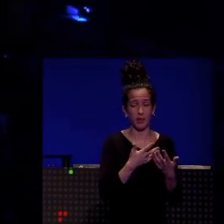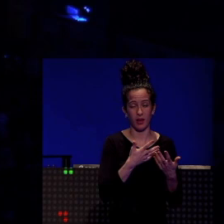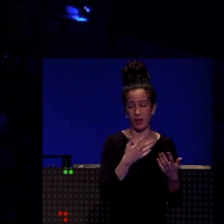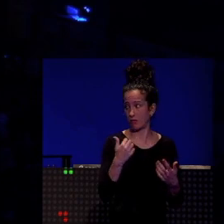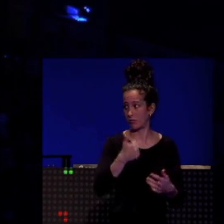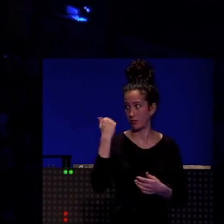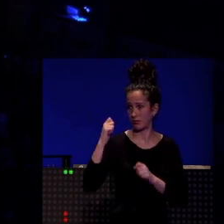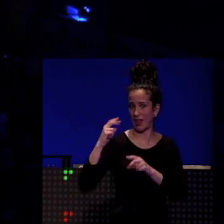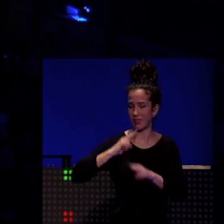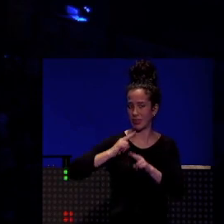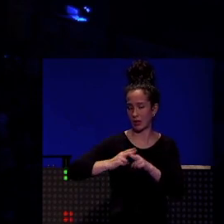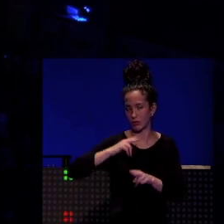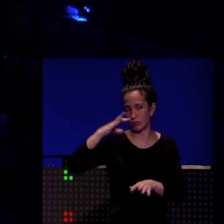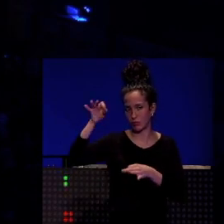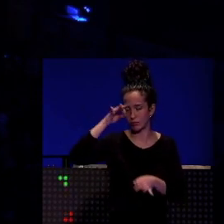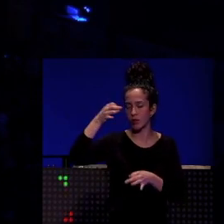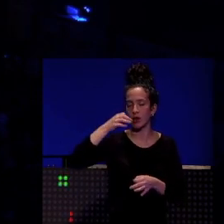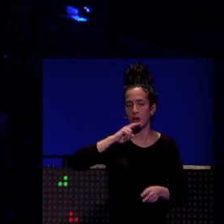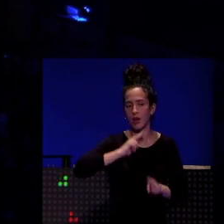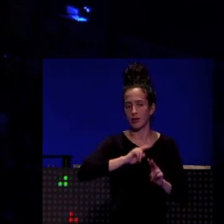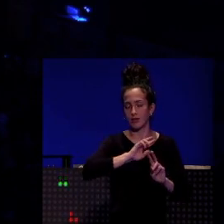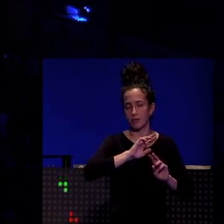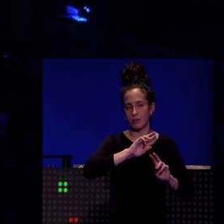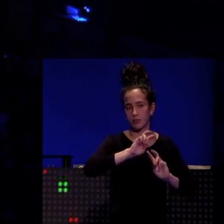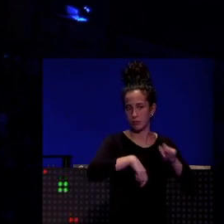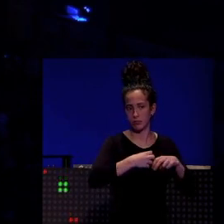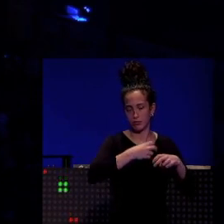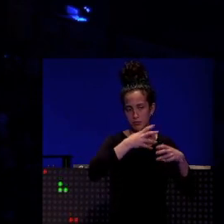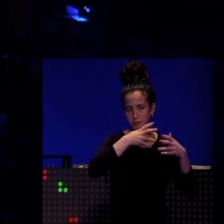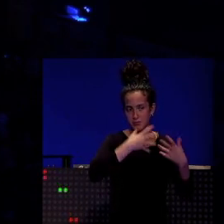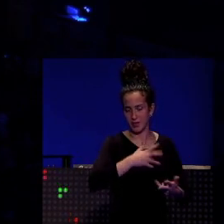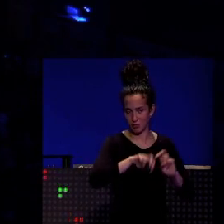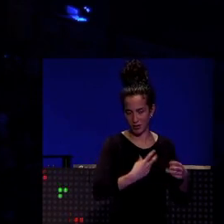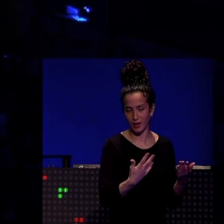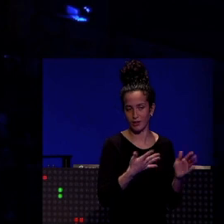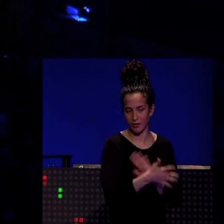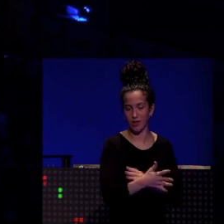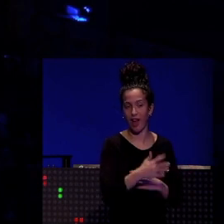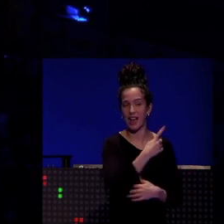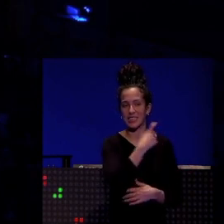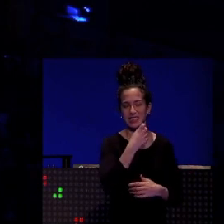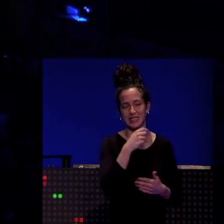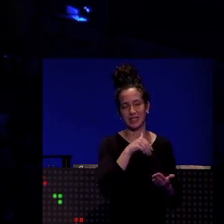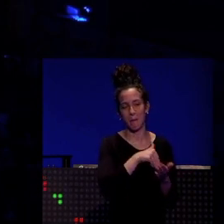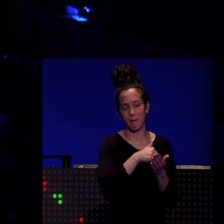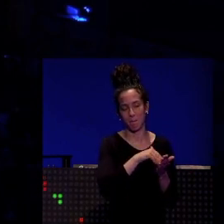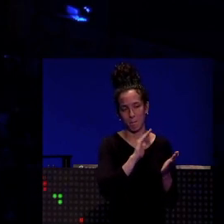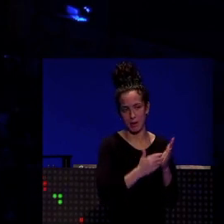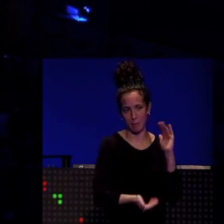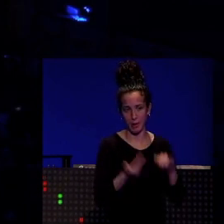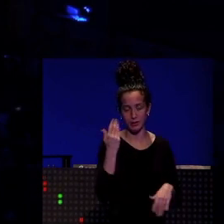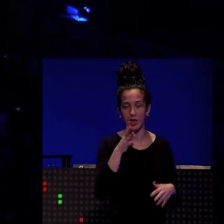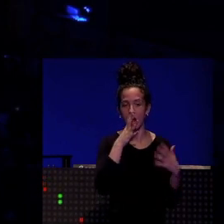de lectores y seguidores auxilia entre los 18 y 34 años con intereses en la música